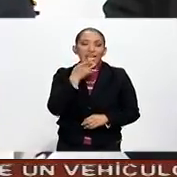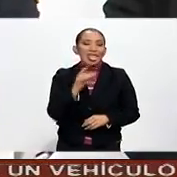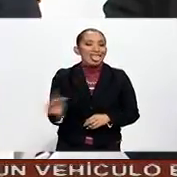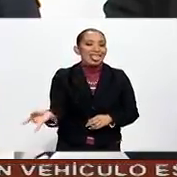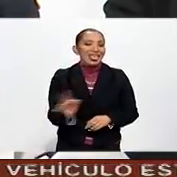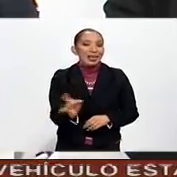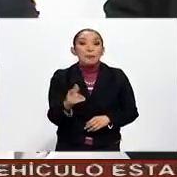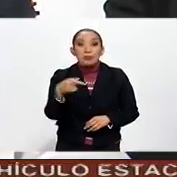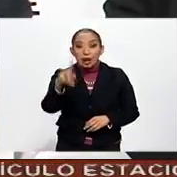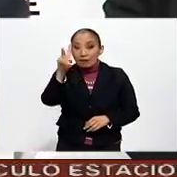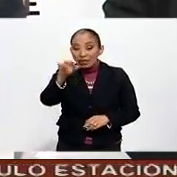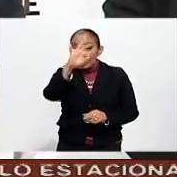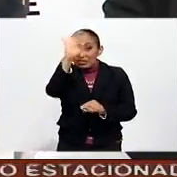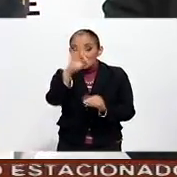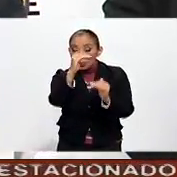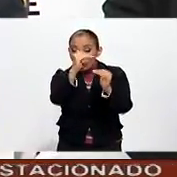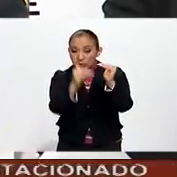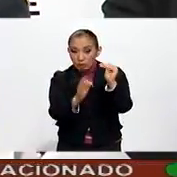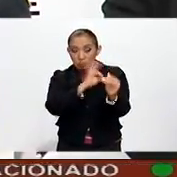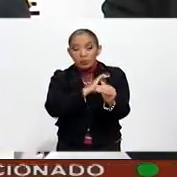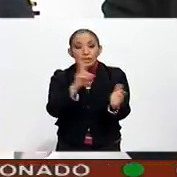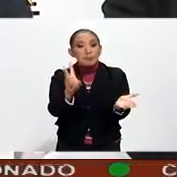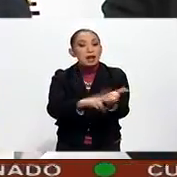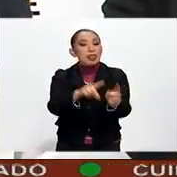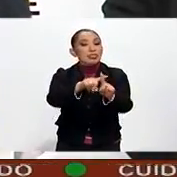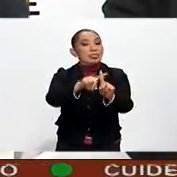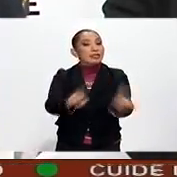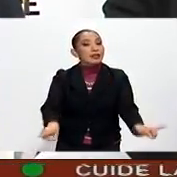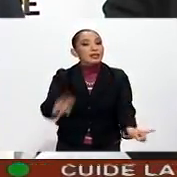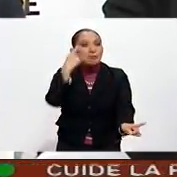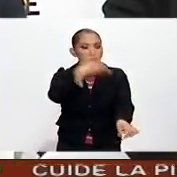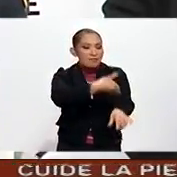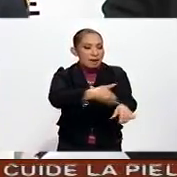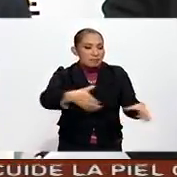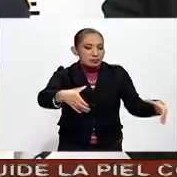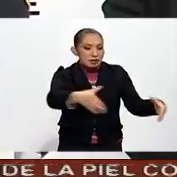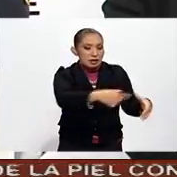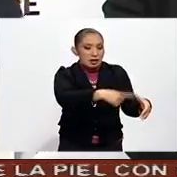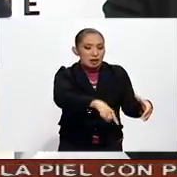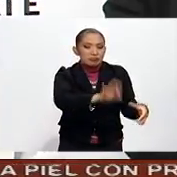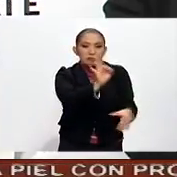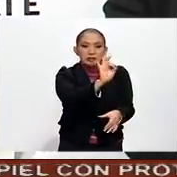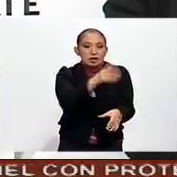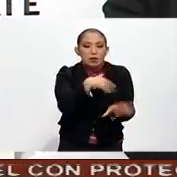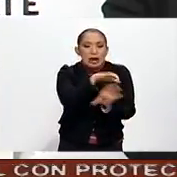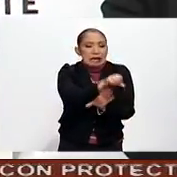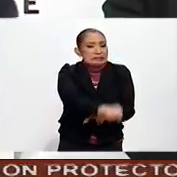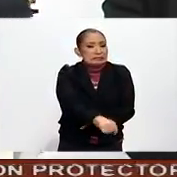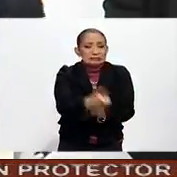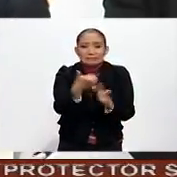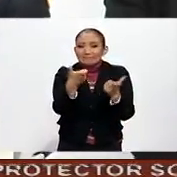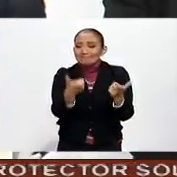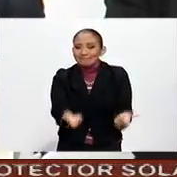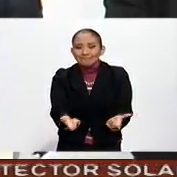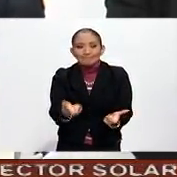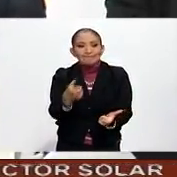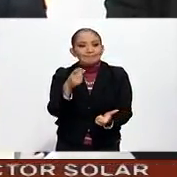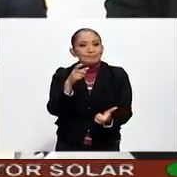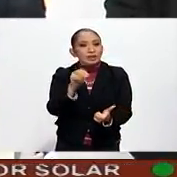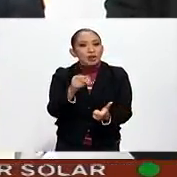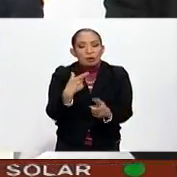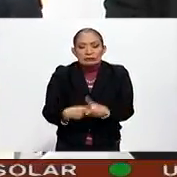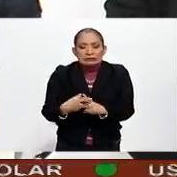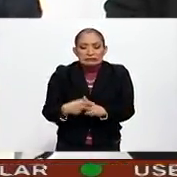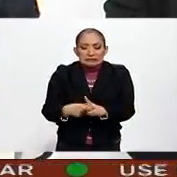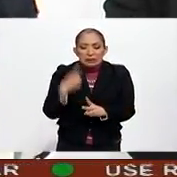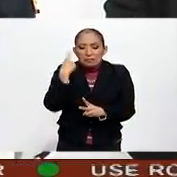fácil, pero son descuentos que pueden representar la diferencia para una familia que tal vez no le alcanzan no le salían las